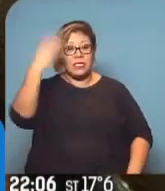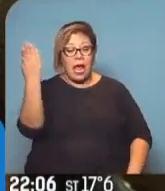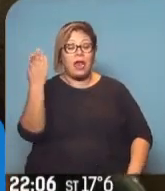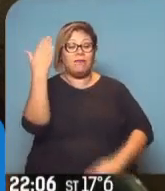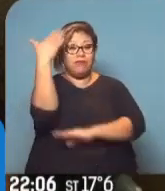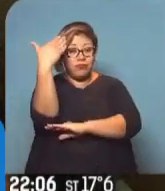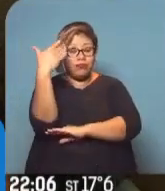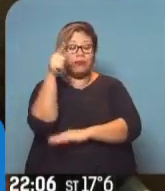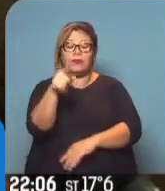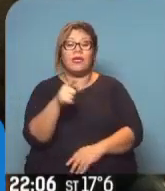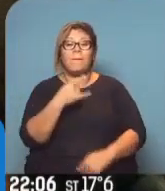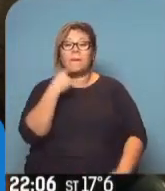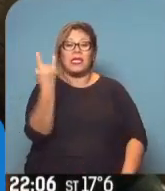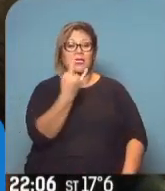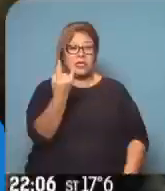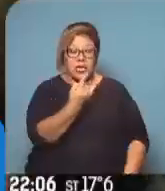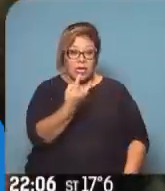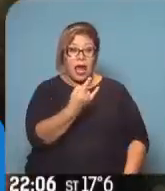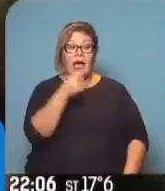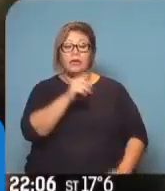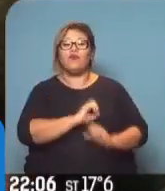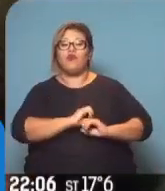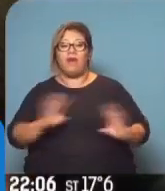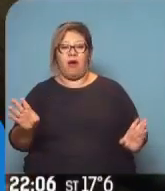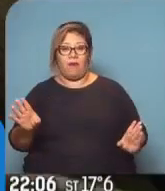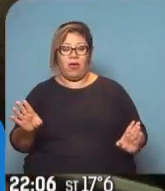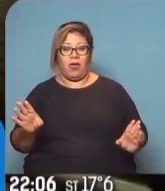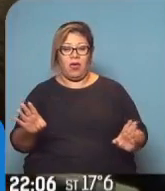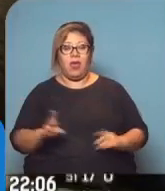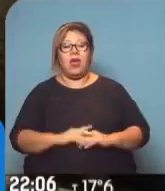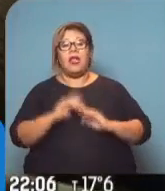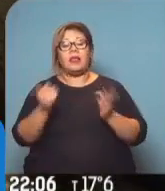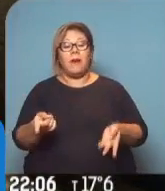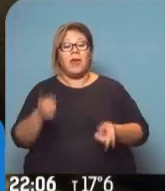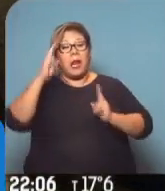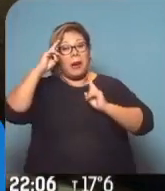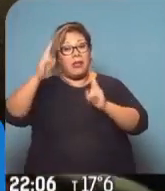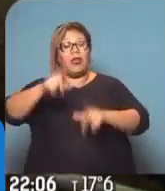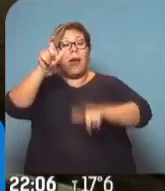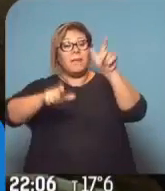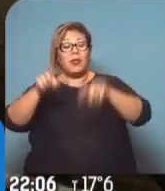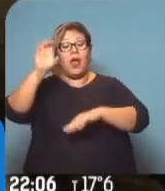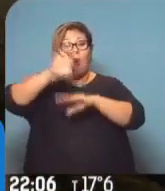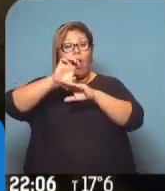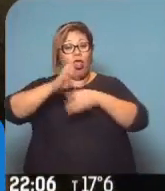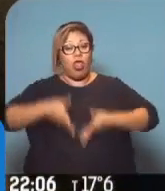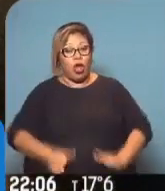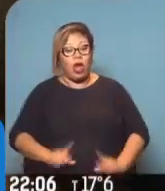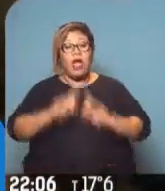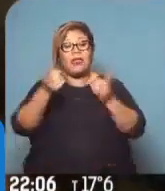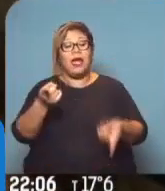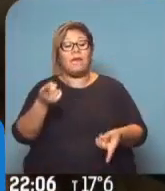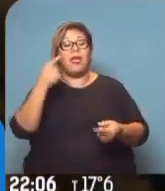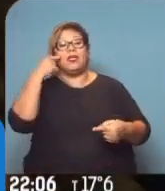la posición institucional y respetando íntegramente al pueblo ecuatoriano y a las propias instituciones, pero